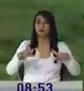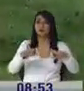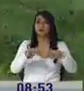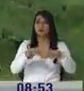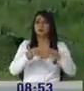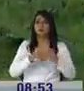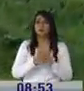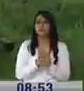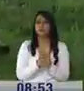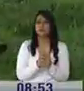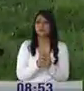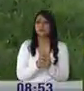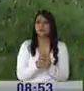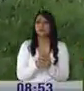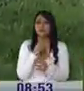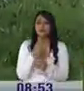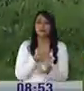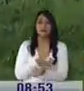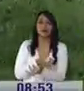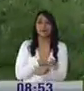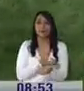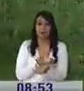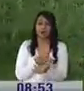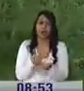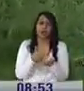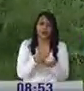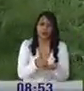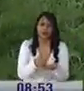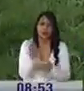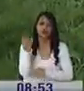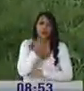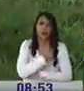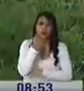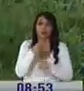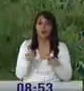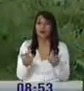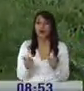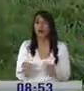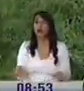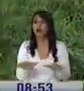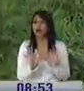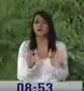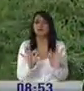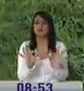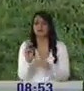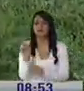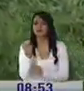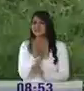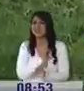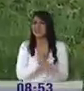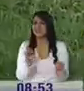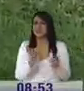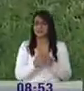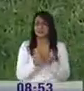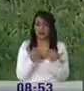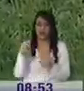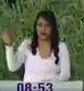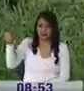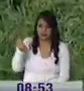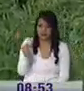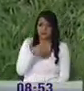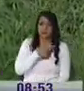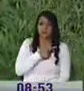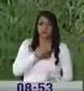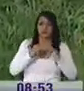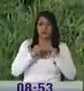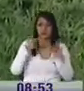tenido ayuda de los bomberos pero ahora realmente ni ellos ve en este seor yo me encuentro con uno de Los afectados Diego